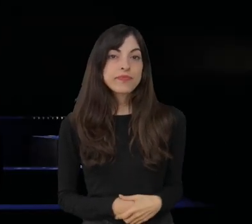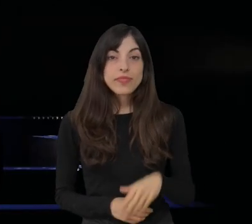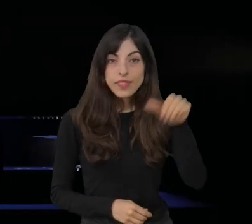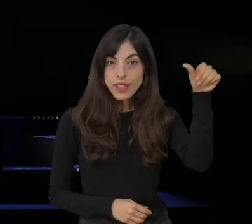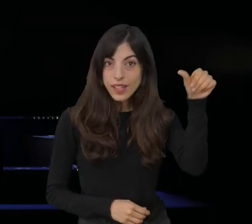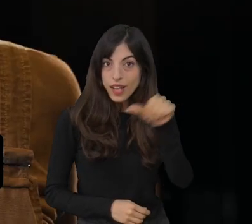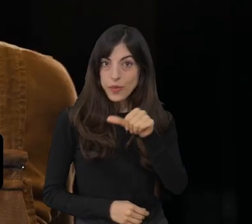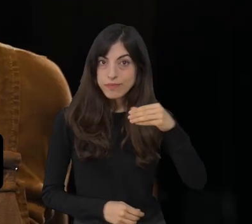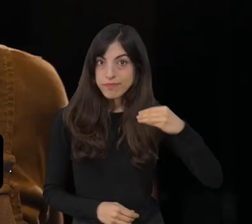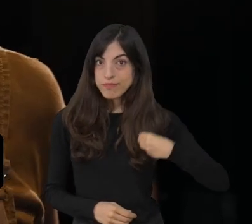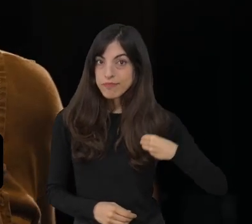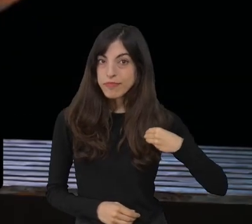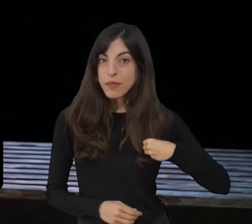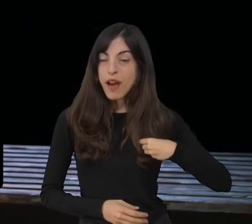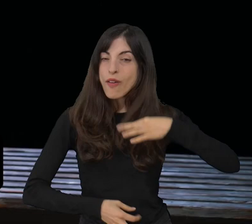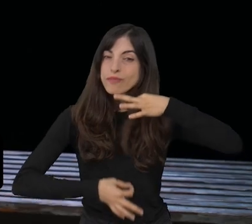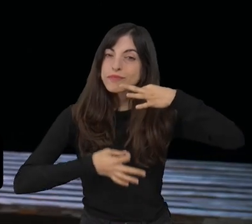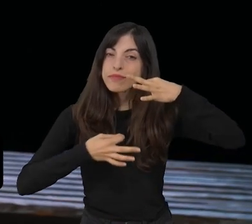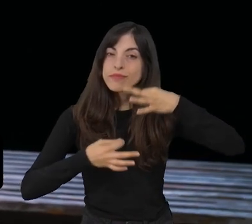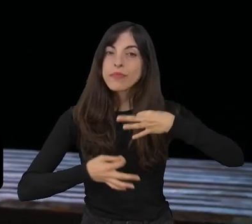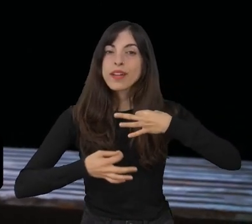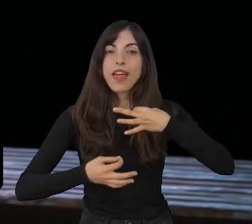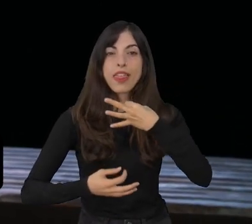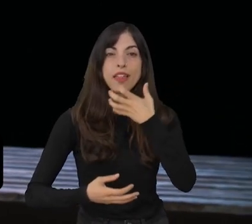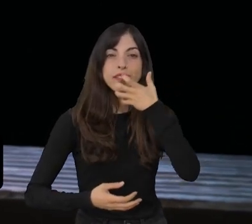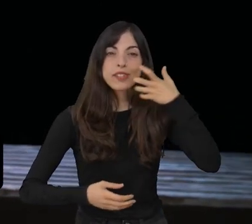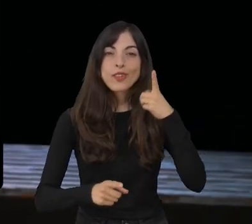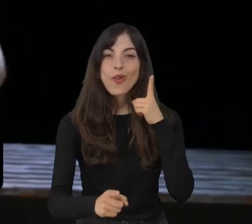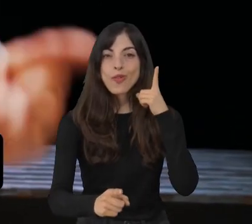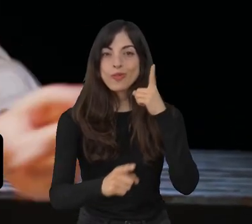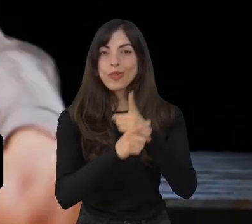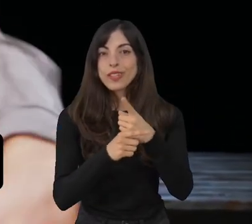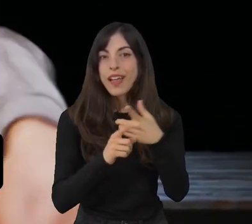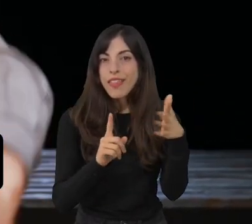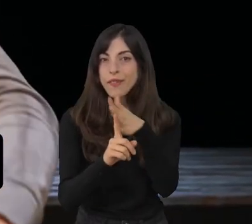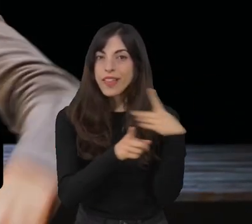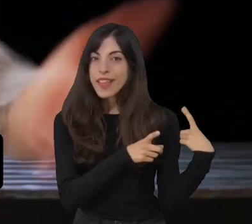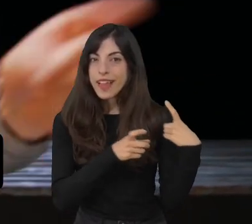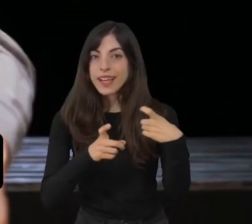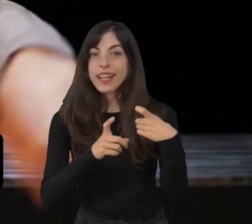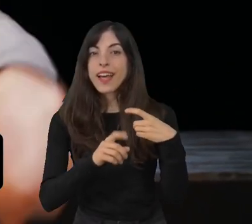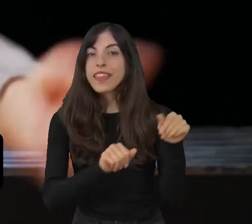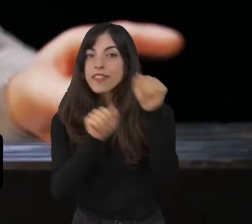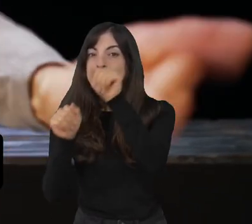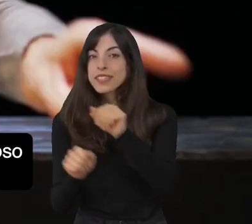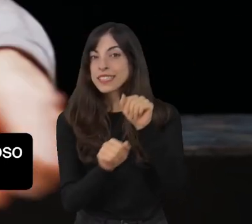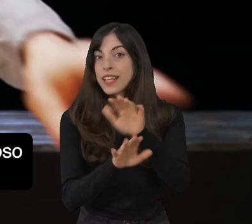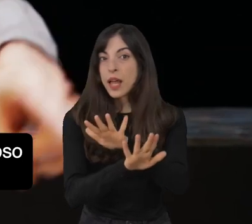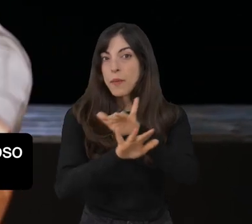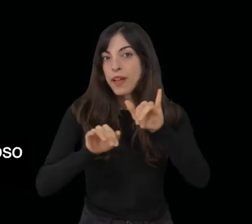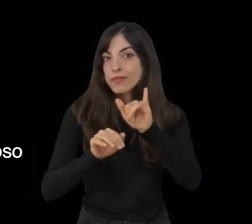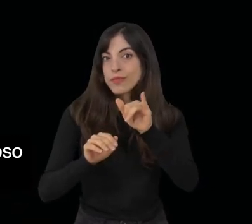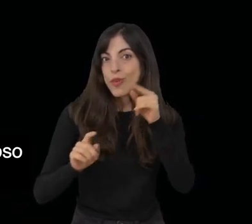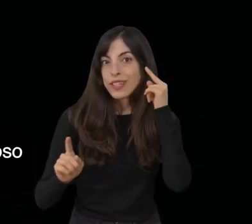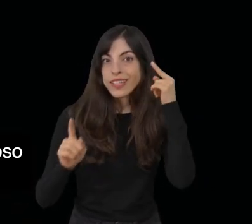La pieza supone un auténtico grito contra la violencia de las guerras y la defensa de la paz frente a la no violencia como